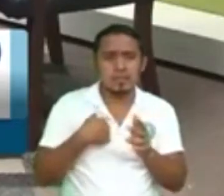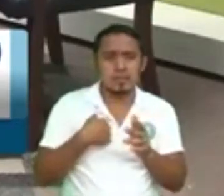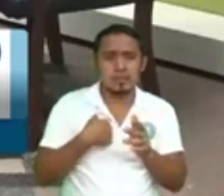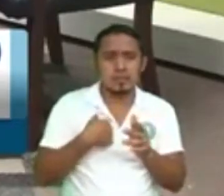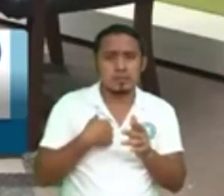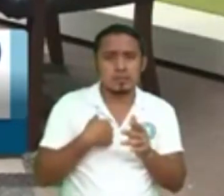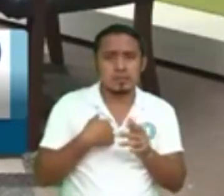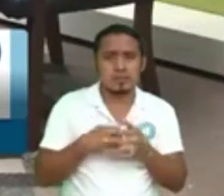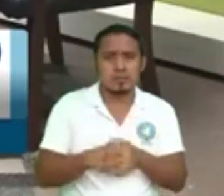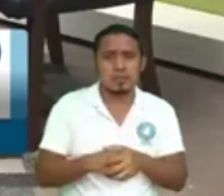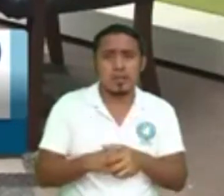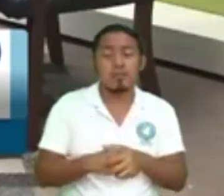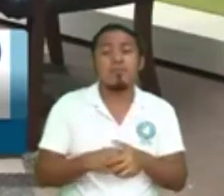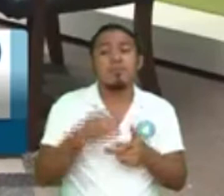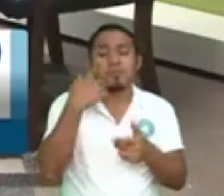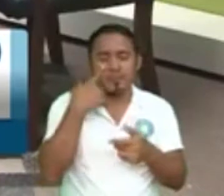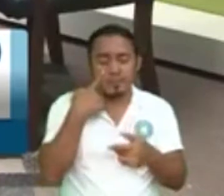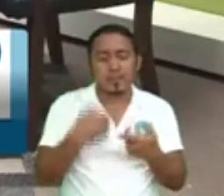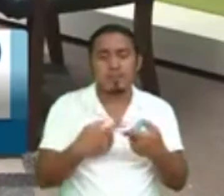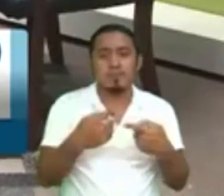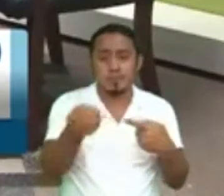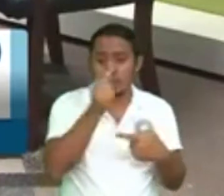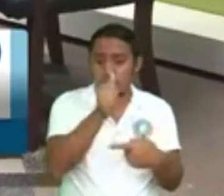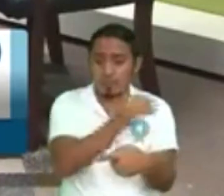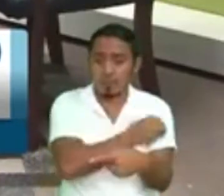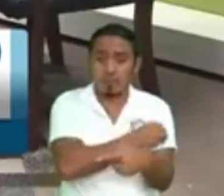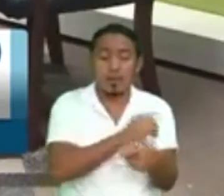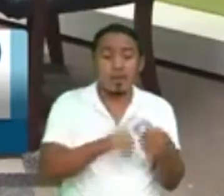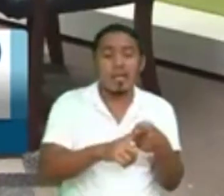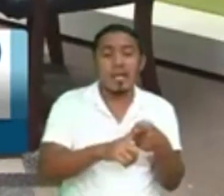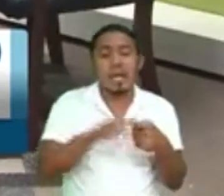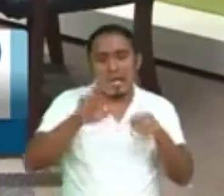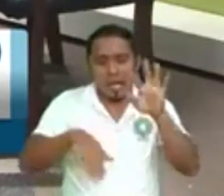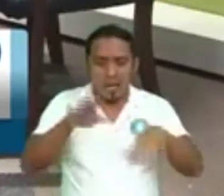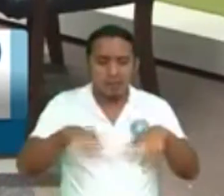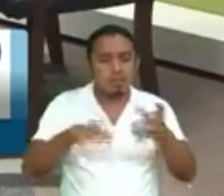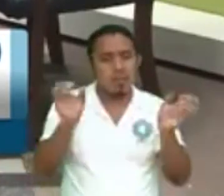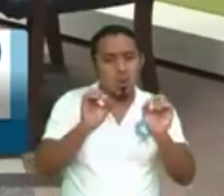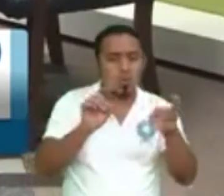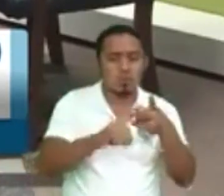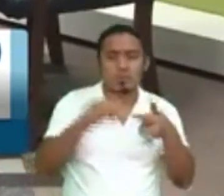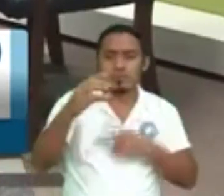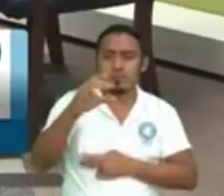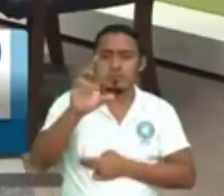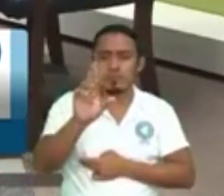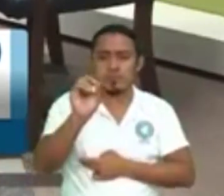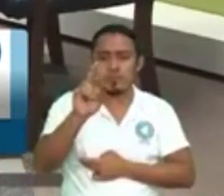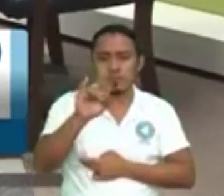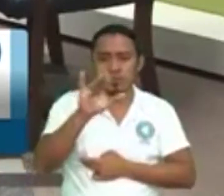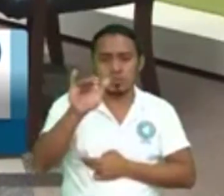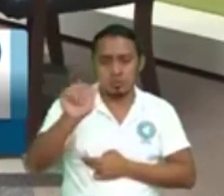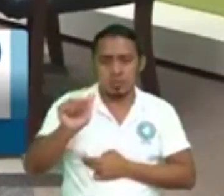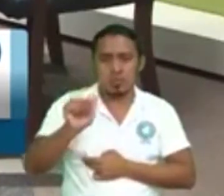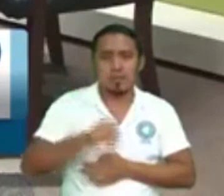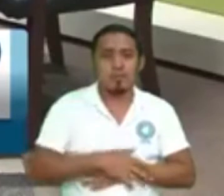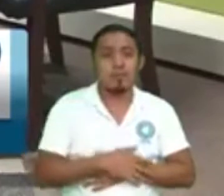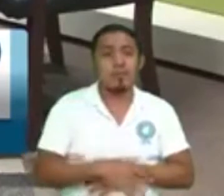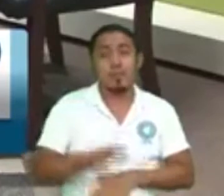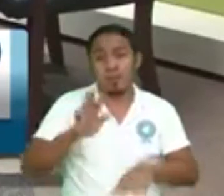Es o que sea, una cosa es mujer, alcoholismo crónico y otra correcto, es ocasional. ocasional. Se ha encontrado también pacientes que